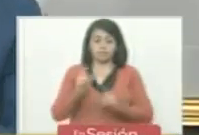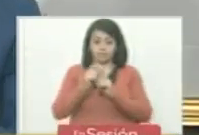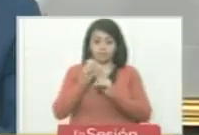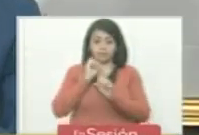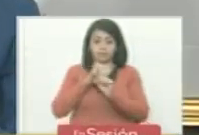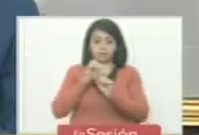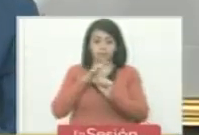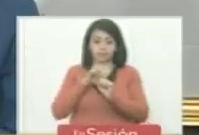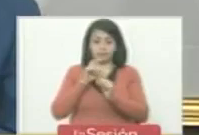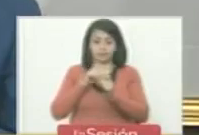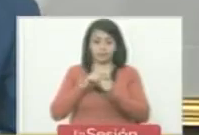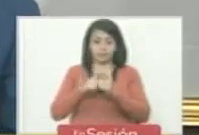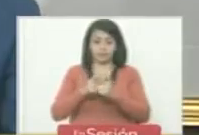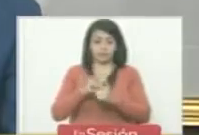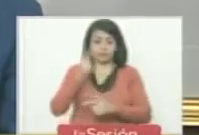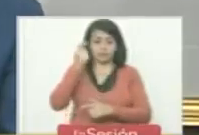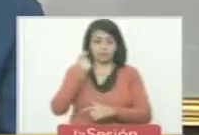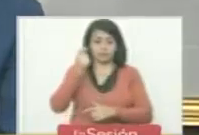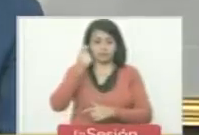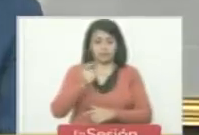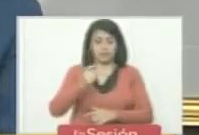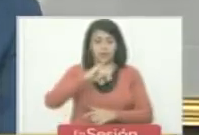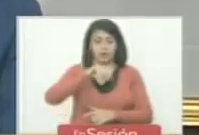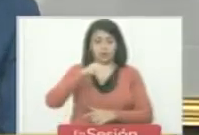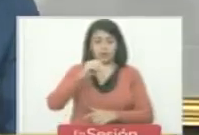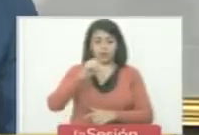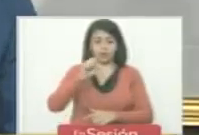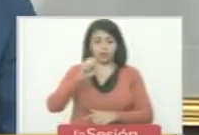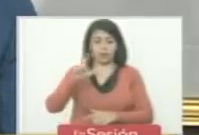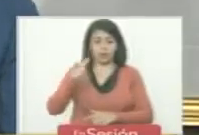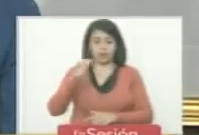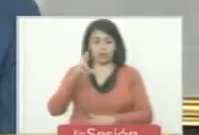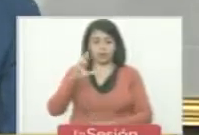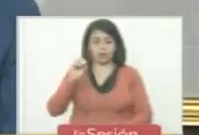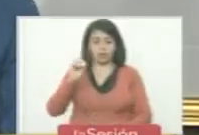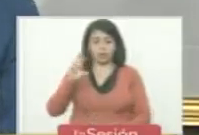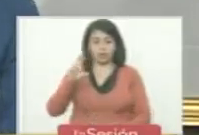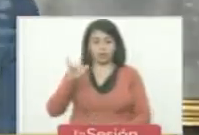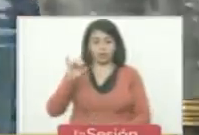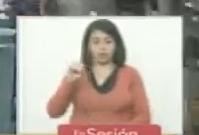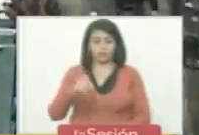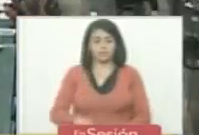palabra al diputado José Gregorio Correa.